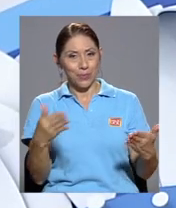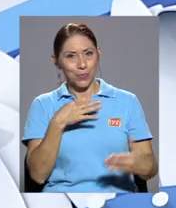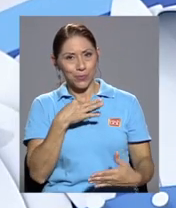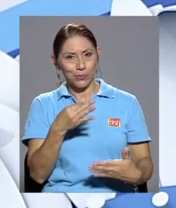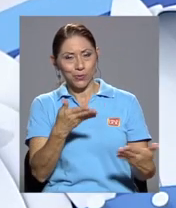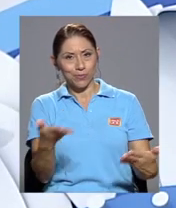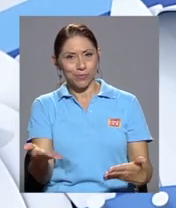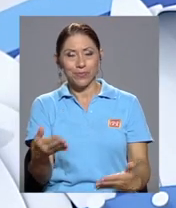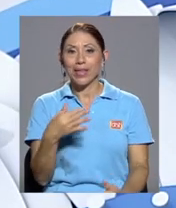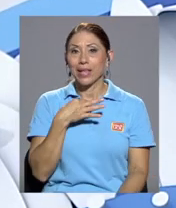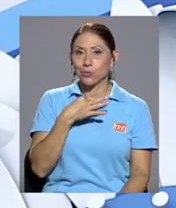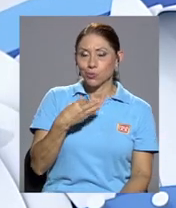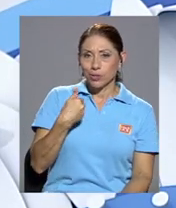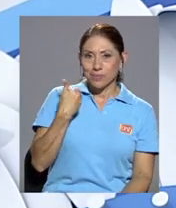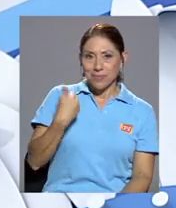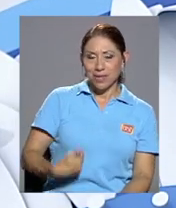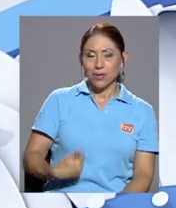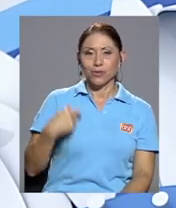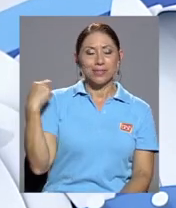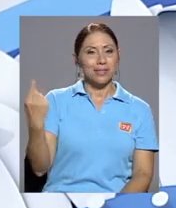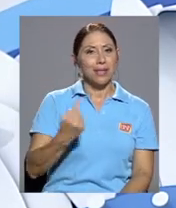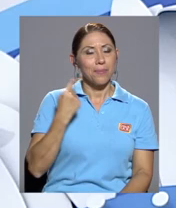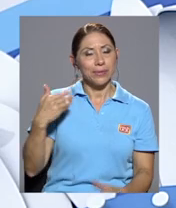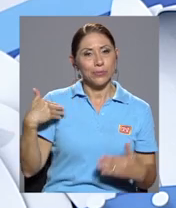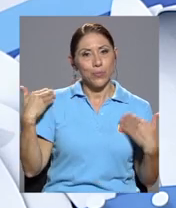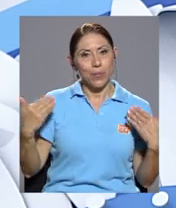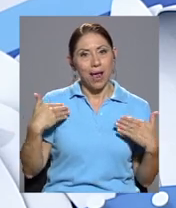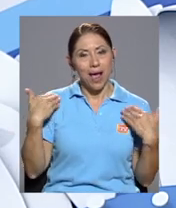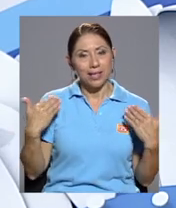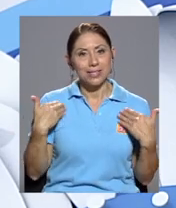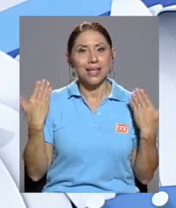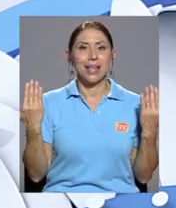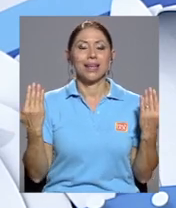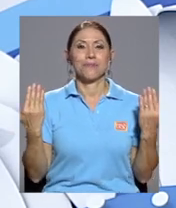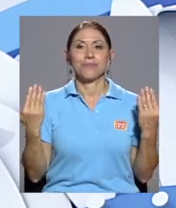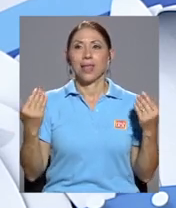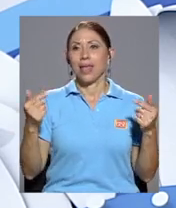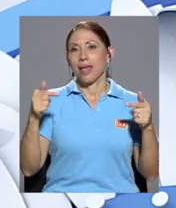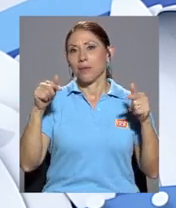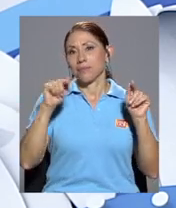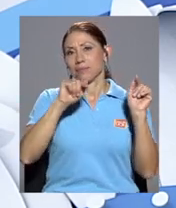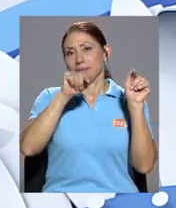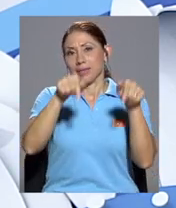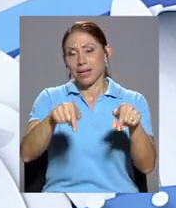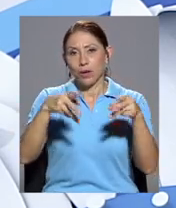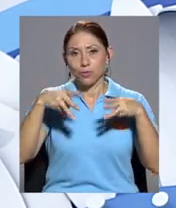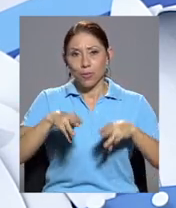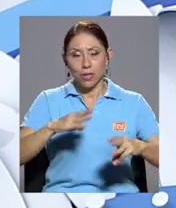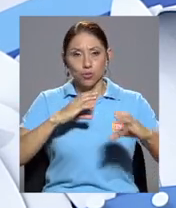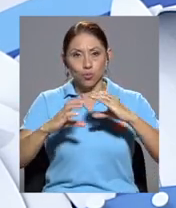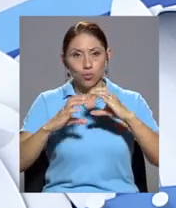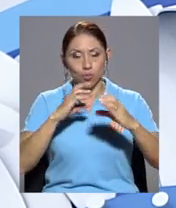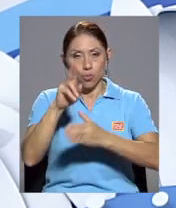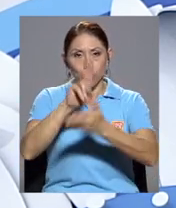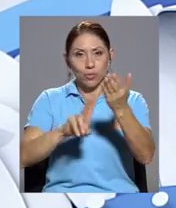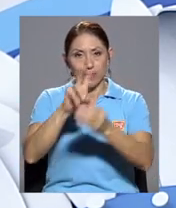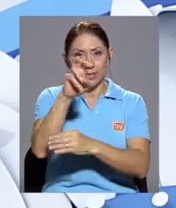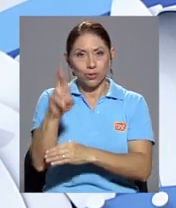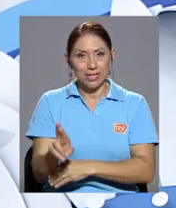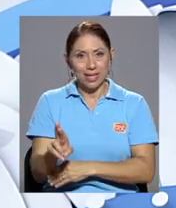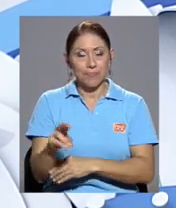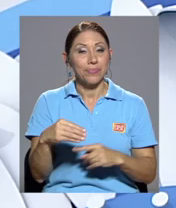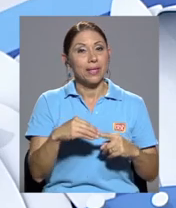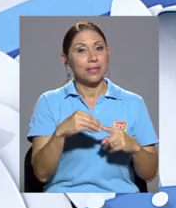por acá el gusto es mío siempre es un placer estar en los medios de la universidad de costa rica sobre